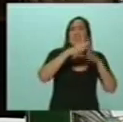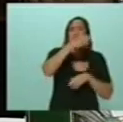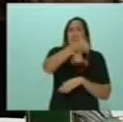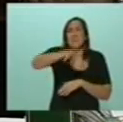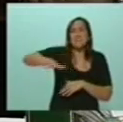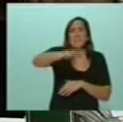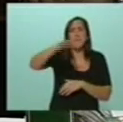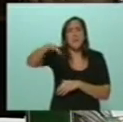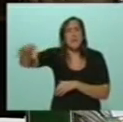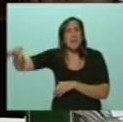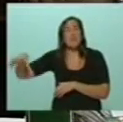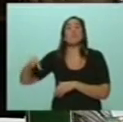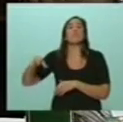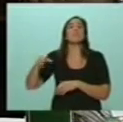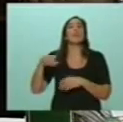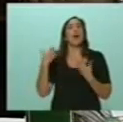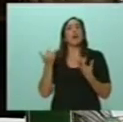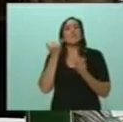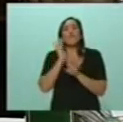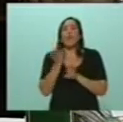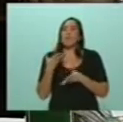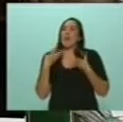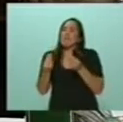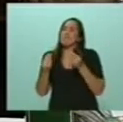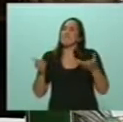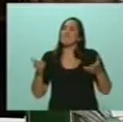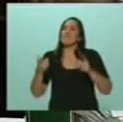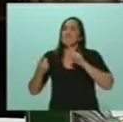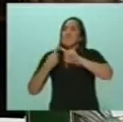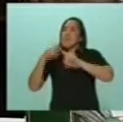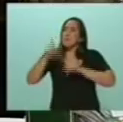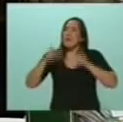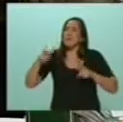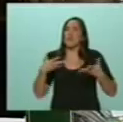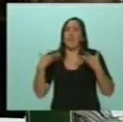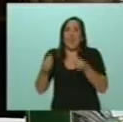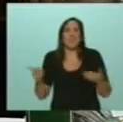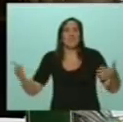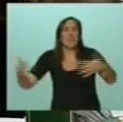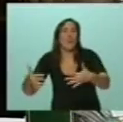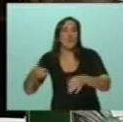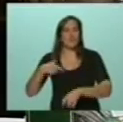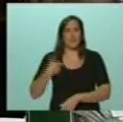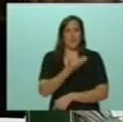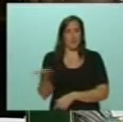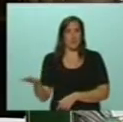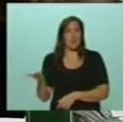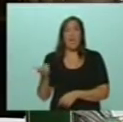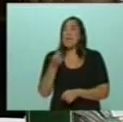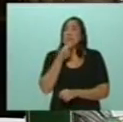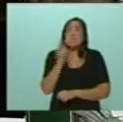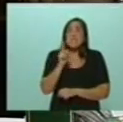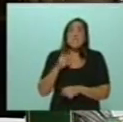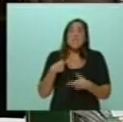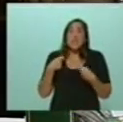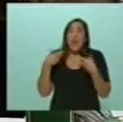que permitieron la contención social de miles y miles de personas que de otra manera hubieran quedado, bueno, a